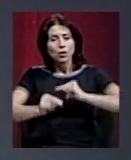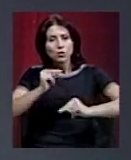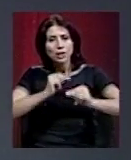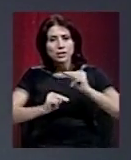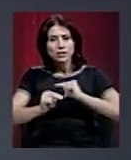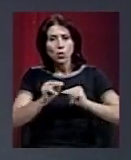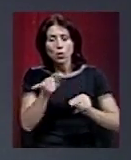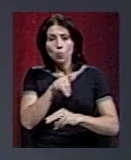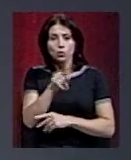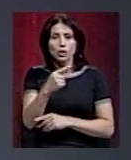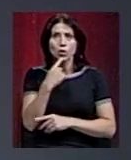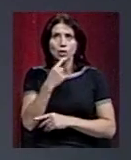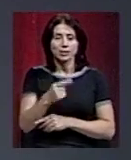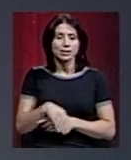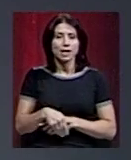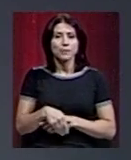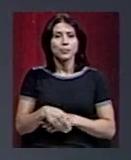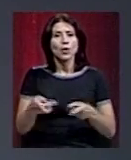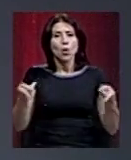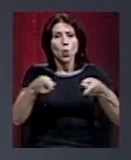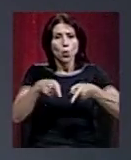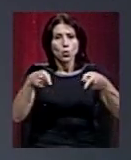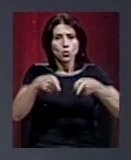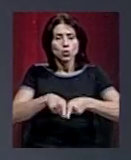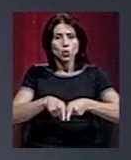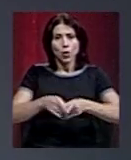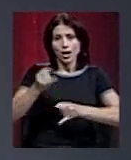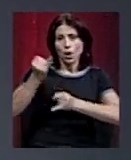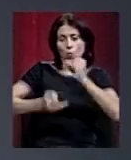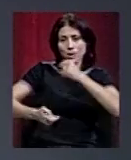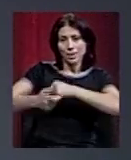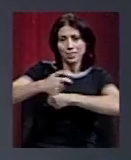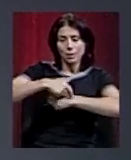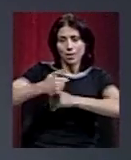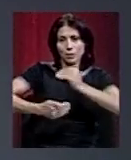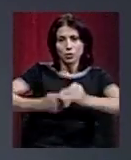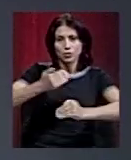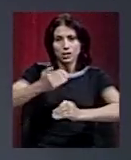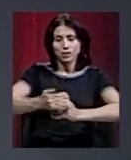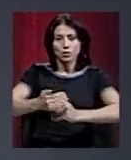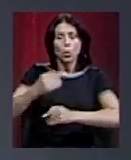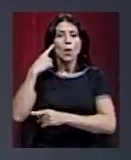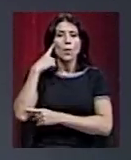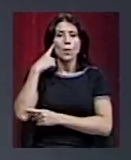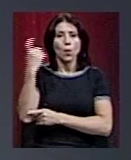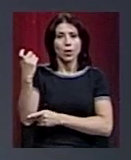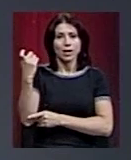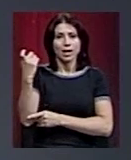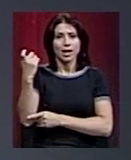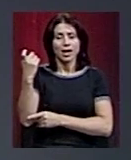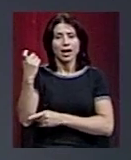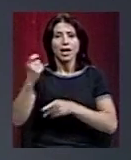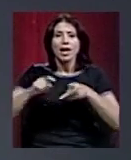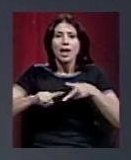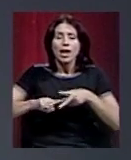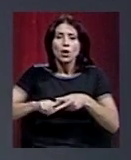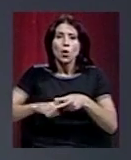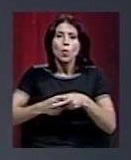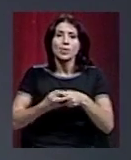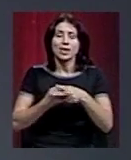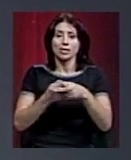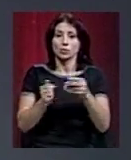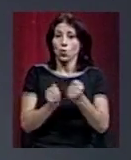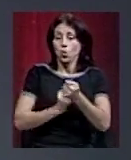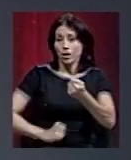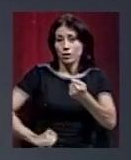como usted lo dice, ocurrió en la última etapa del proceso, porque el comienzo, bajo el auspicio de